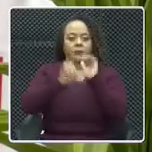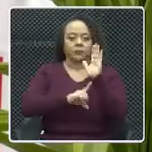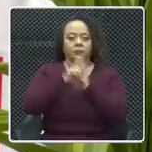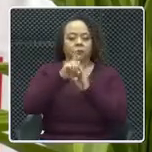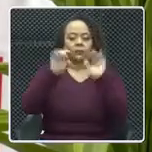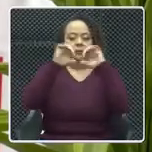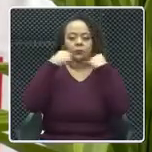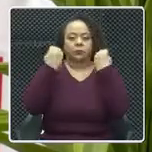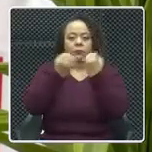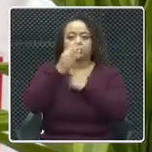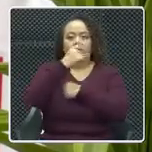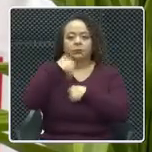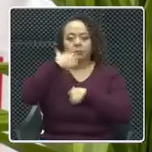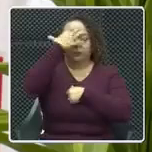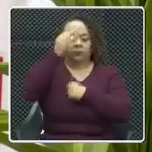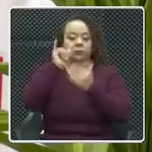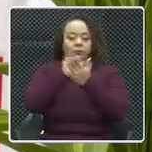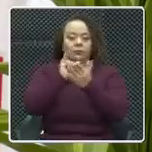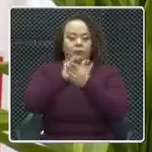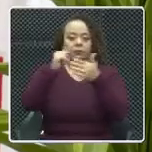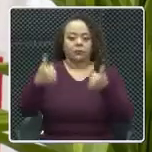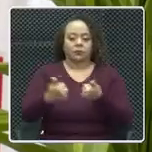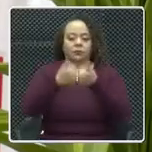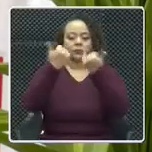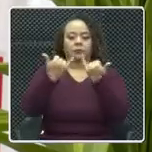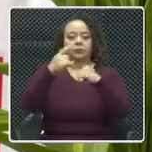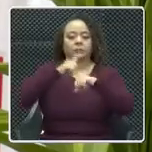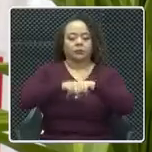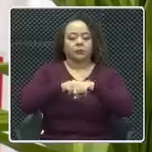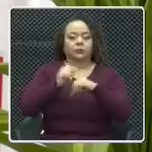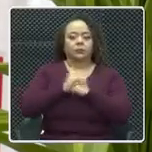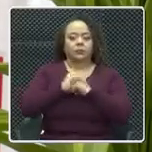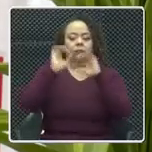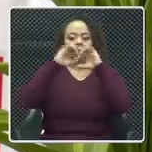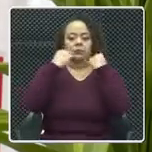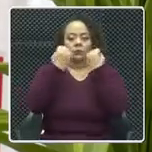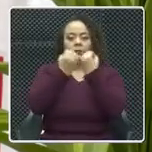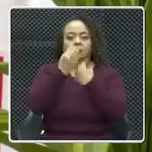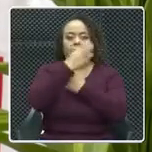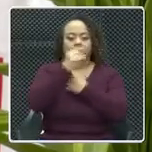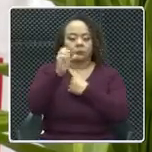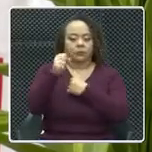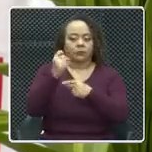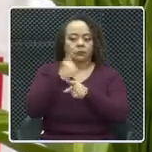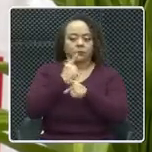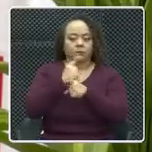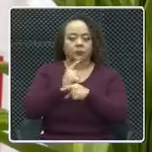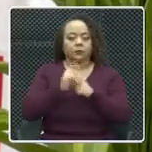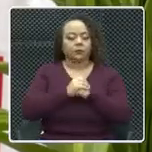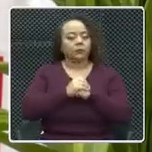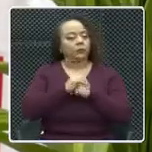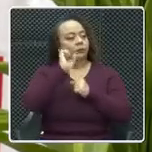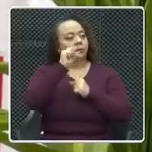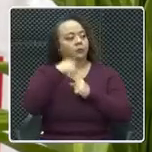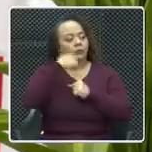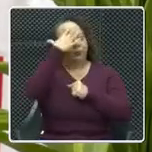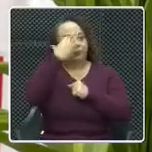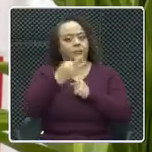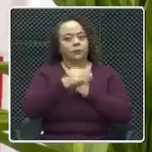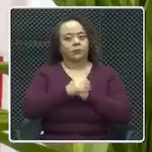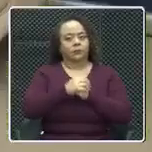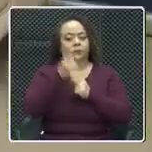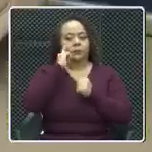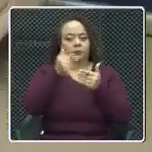las organizaciones y creo que ese es el gran reto en este momento en las organizaciones y efectivamente, ¿verdad? Creo que, no sé si